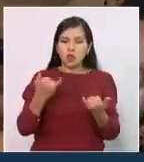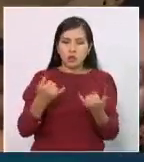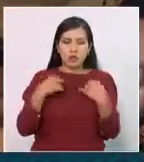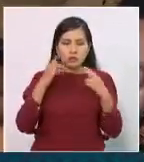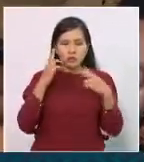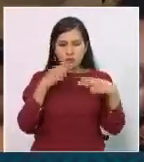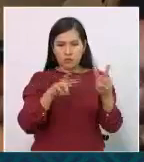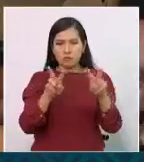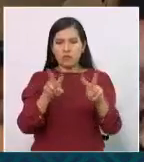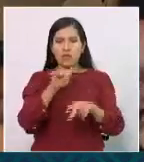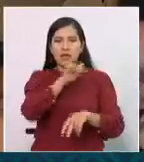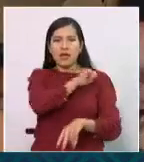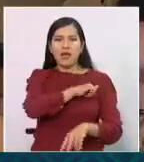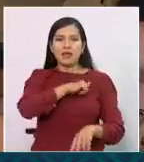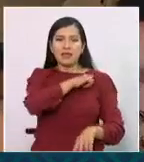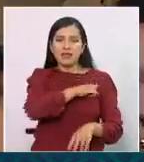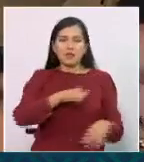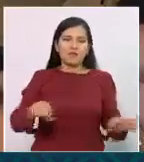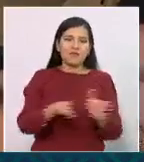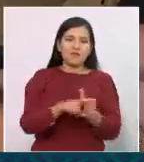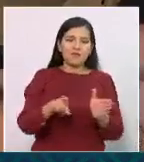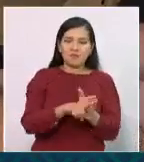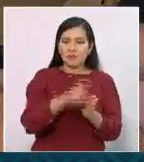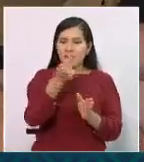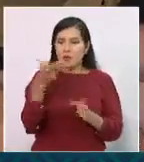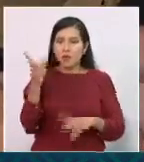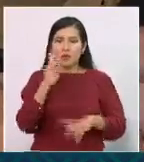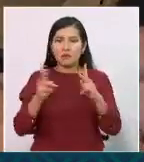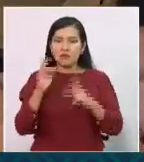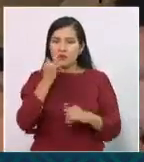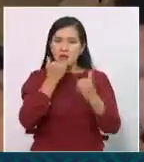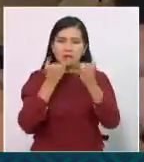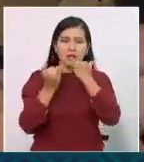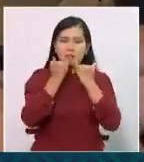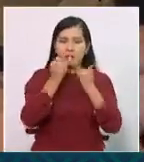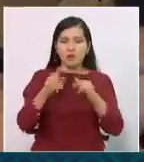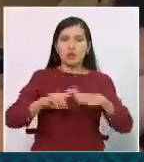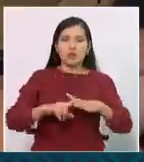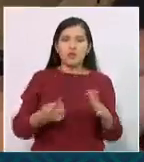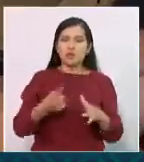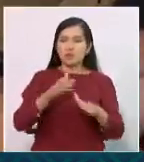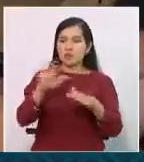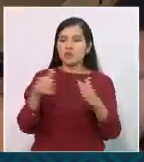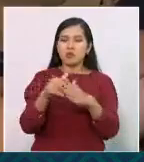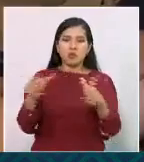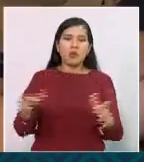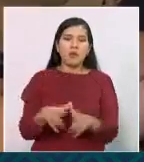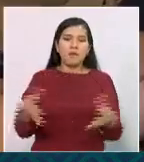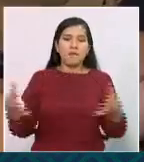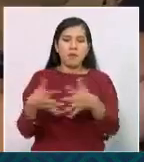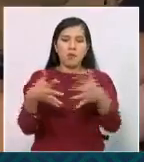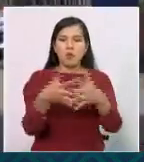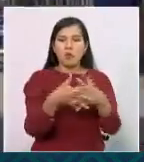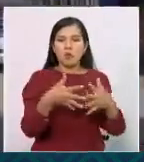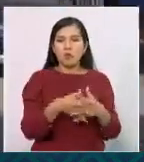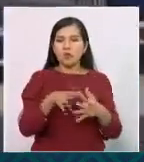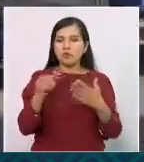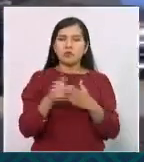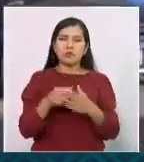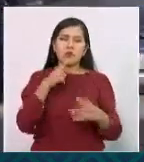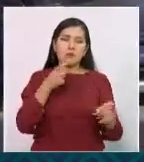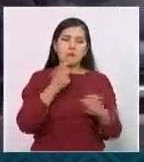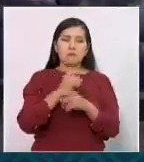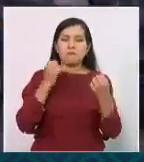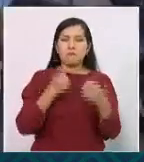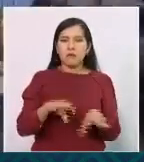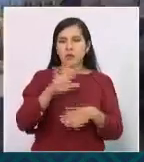actitudes, aquellas personas en particular están realizando los puntos de bloqueo, perjudicando al departamento de Potosí. Recordó que fue el